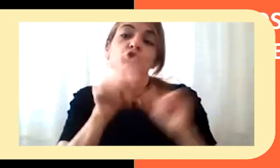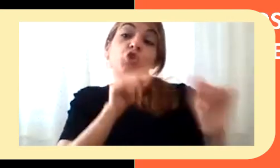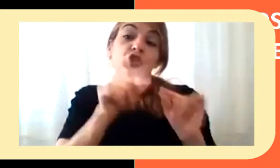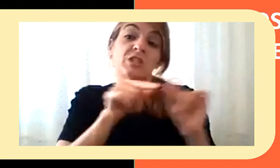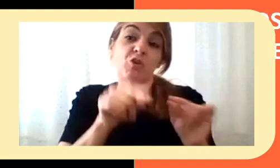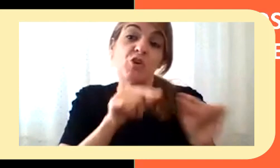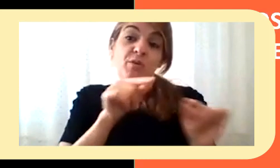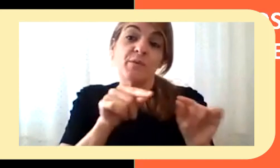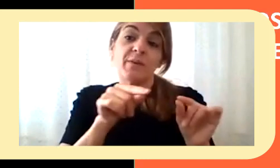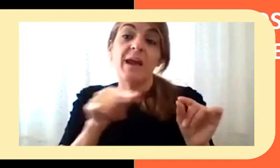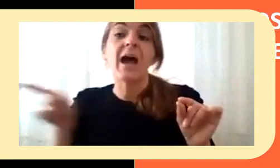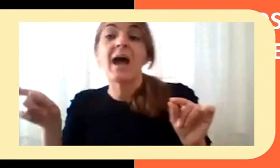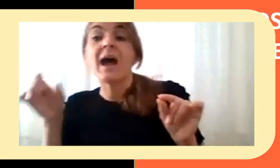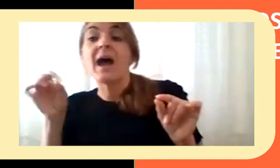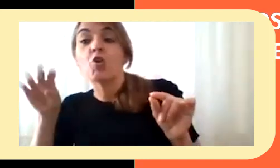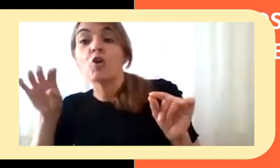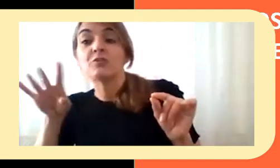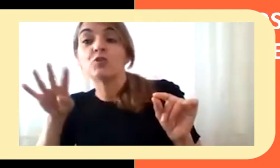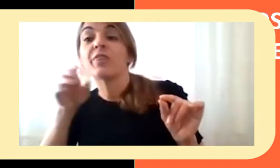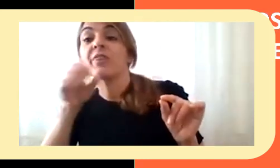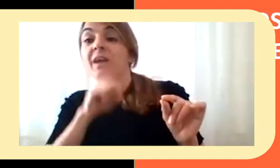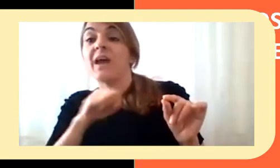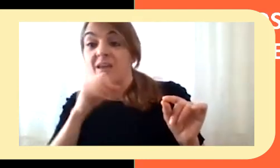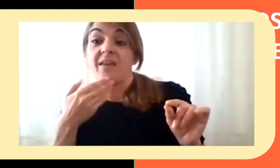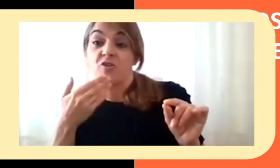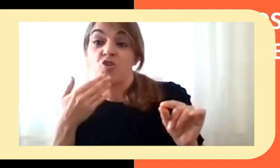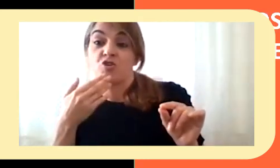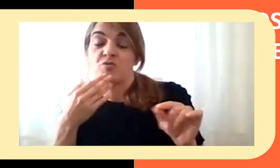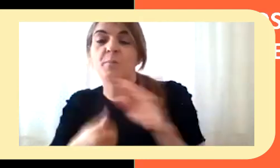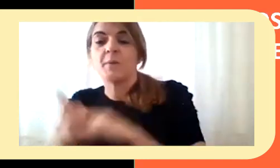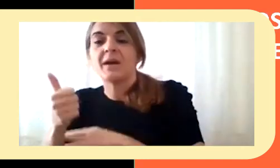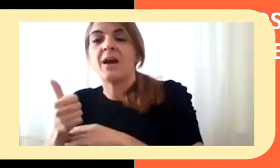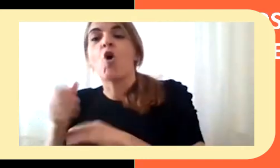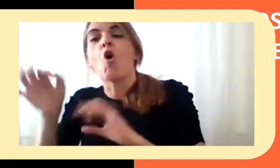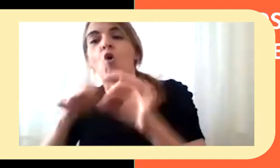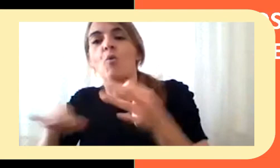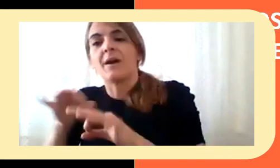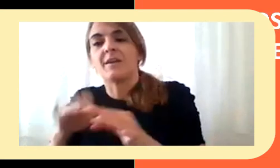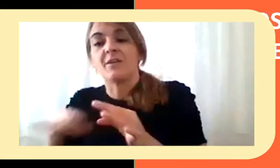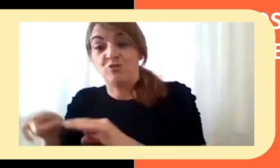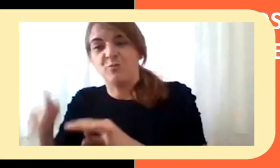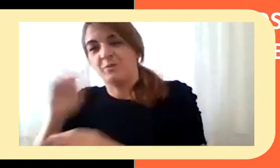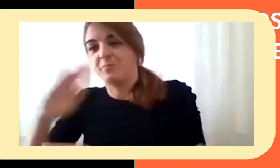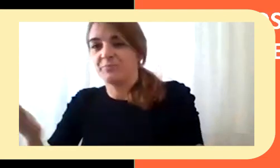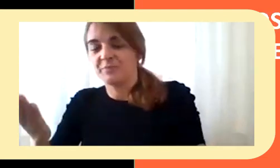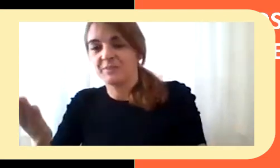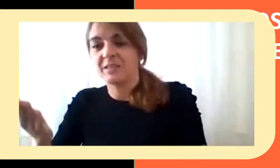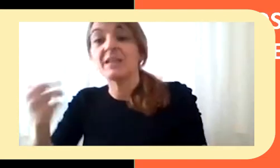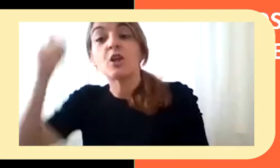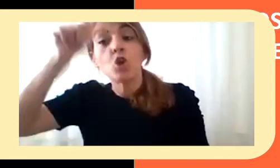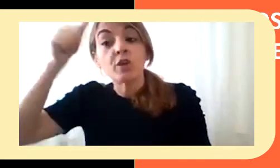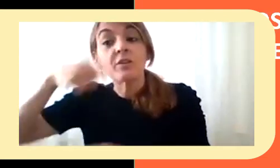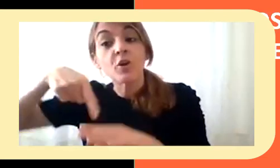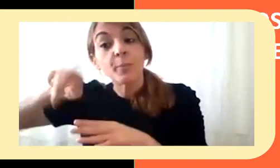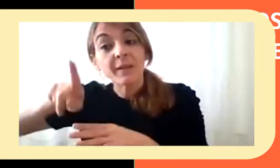más síndrome del ovario poliquístico. Y los niños ya nacen con unas alteraciones en el pene que se llama hipospadias,